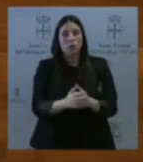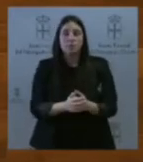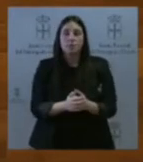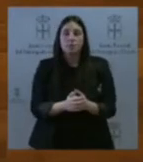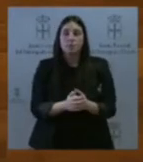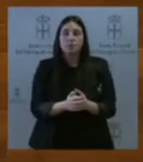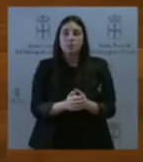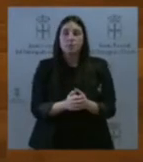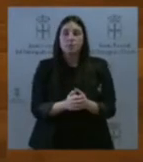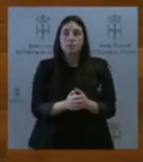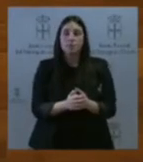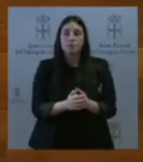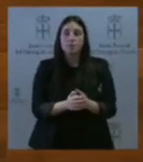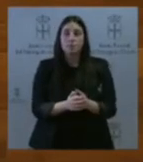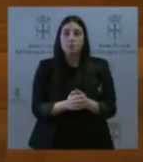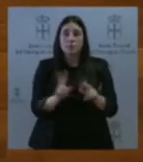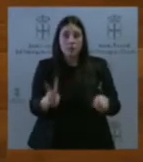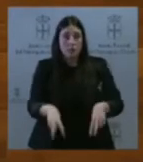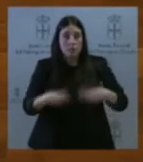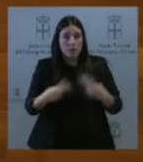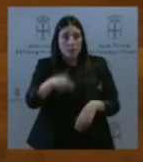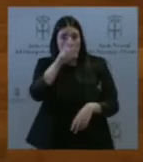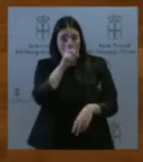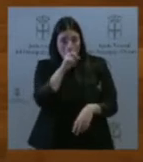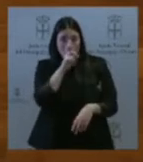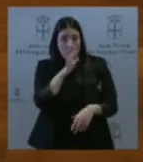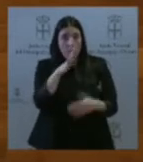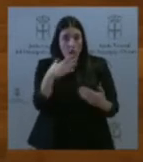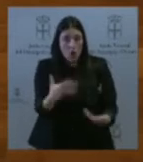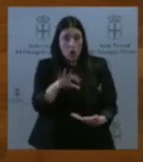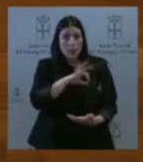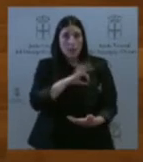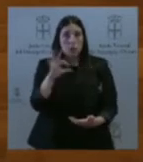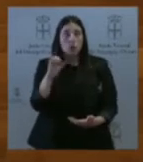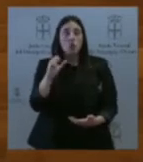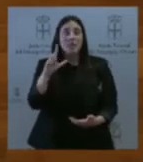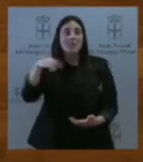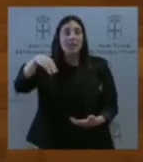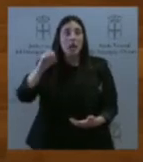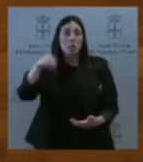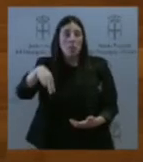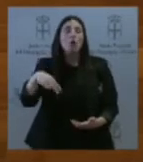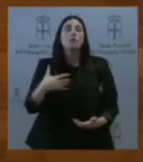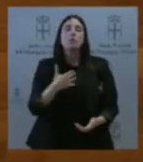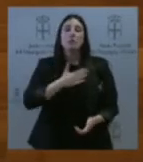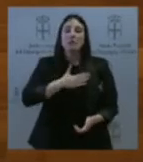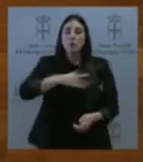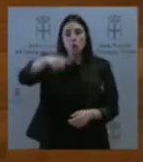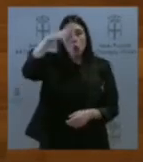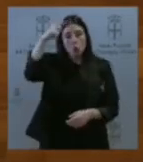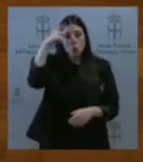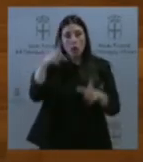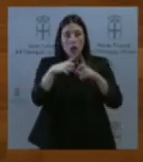Permítame que recuerde en este punto, señor Salmón, que el Consello de Patrimonio Cultural de Asturias, que habrá de aprobar y supervisar la ordenación futura,